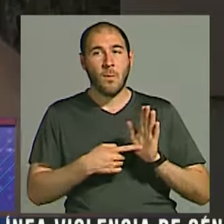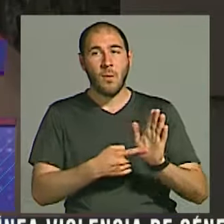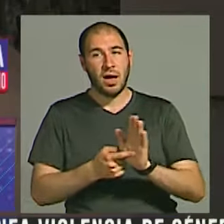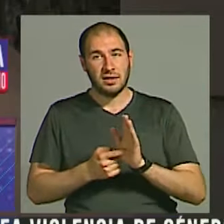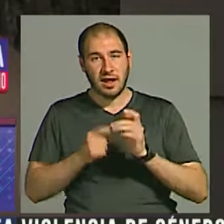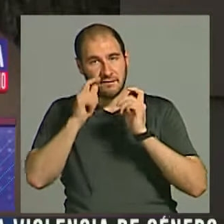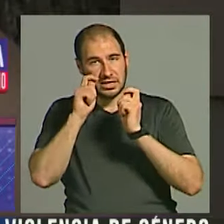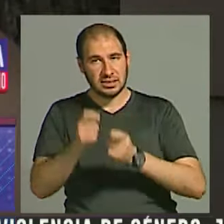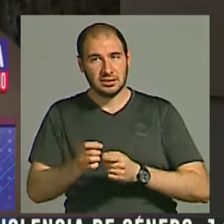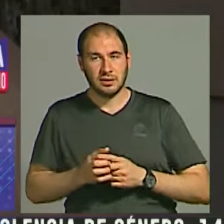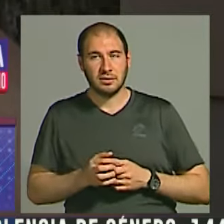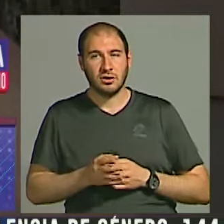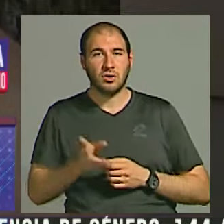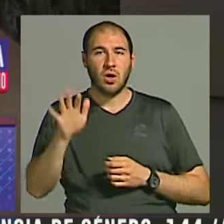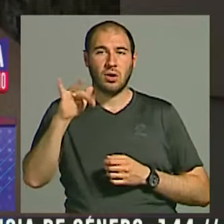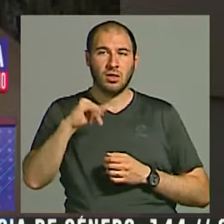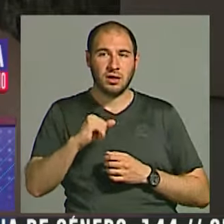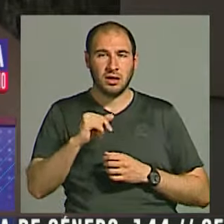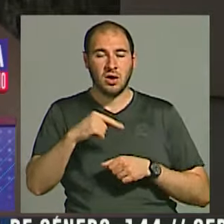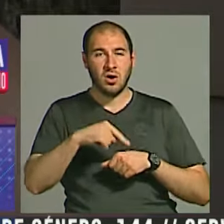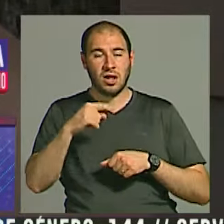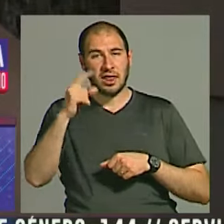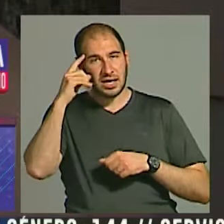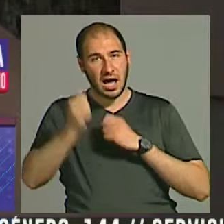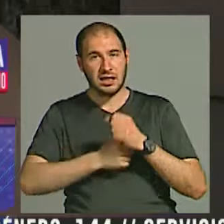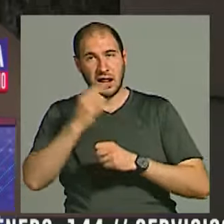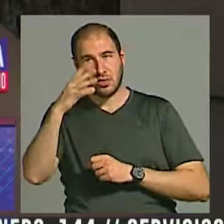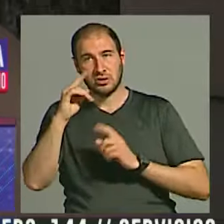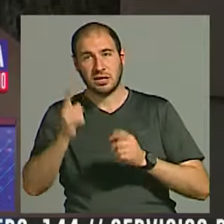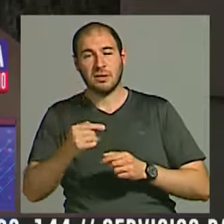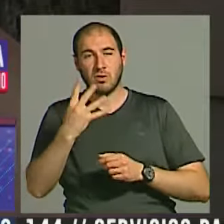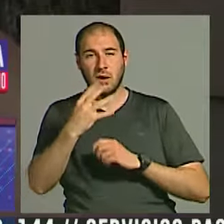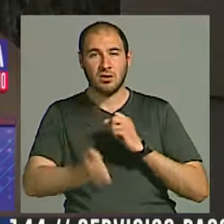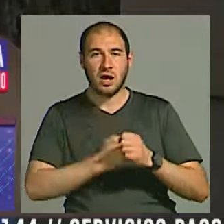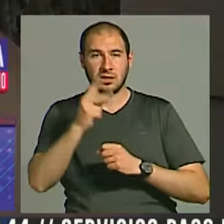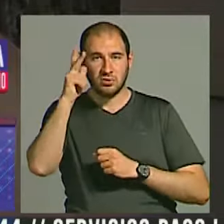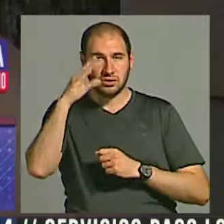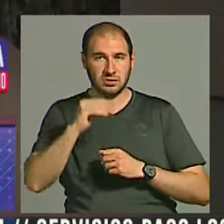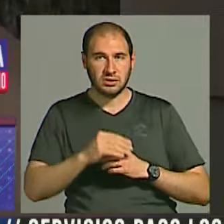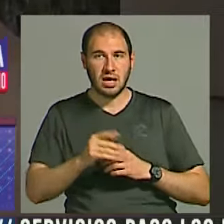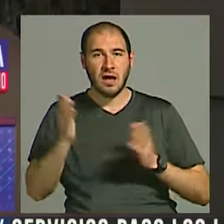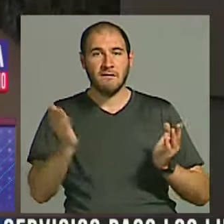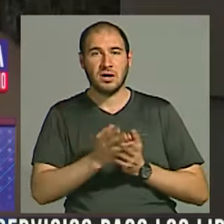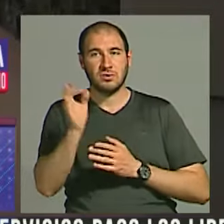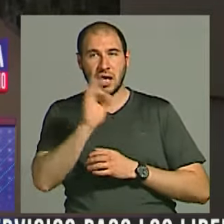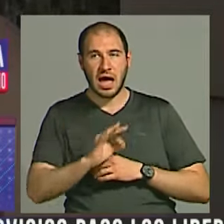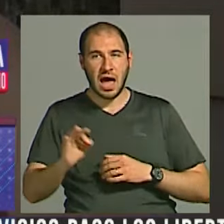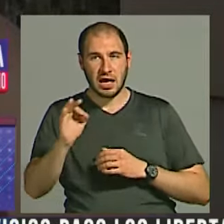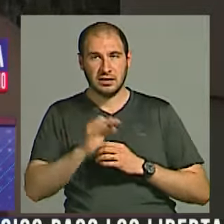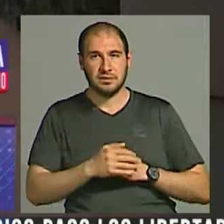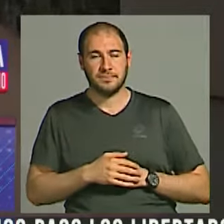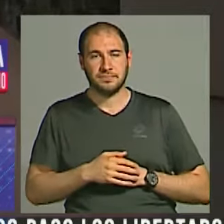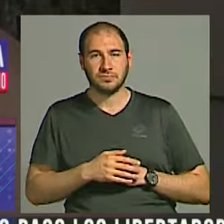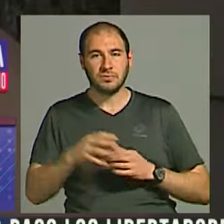puede visitar todos los días de 10 a 12 y de 16 a 20 en la Facultad de Artes y